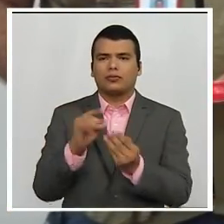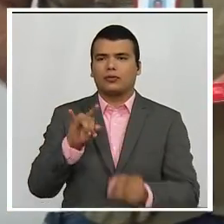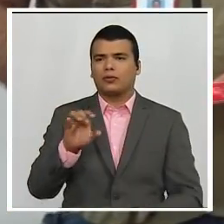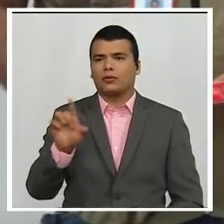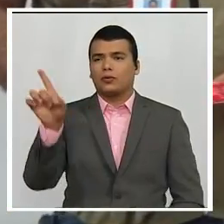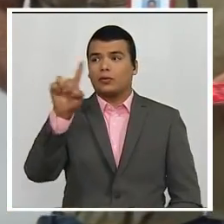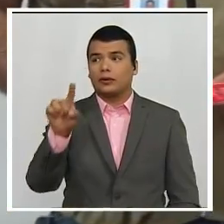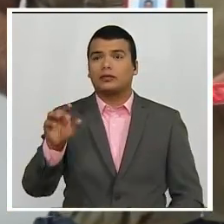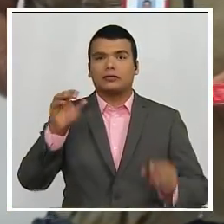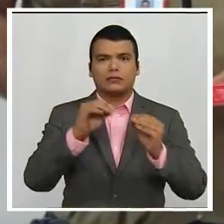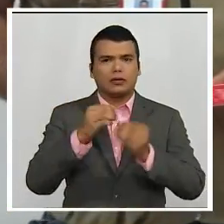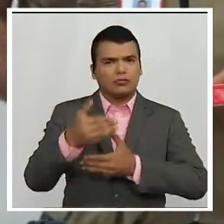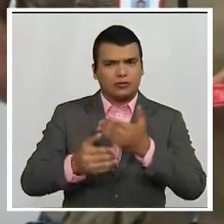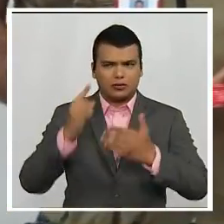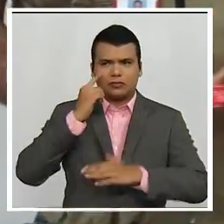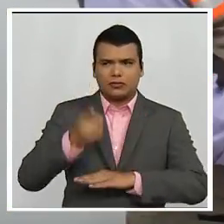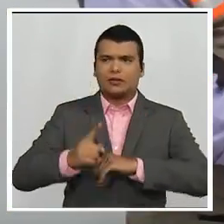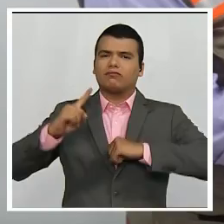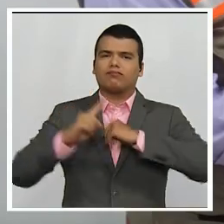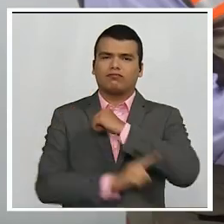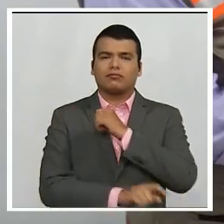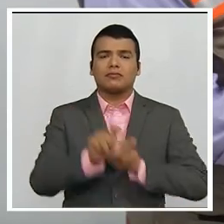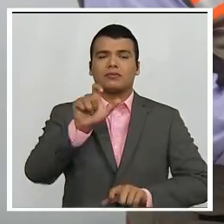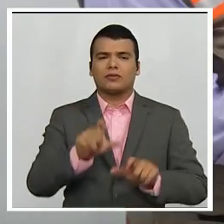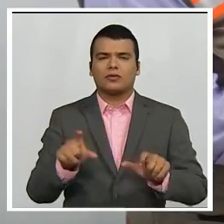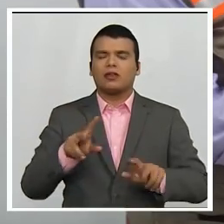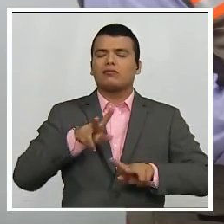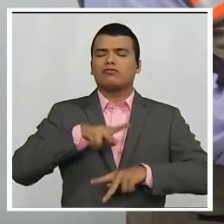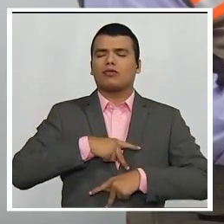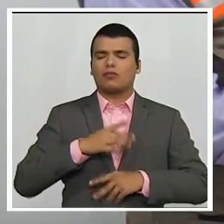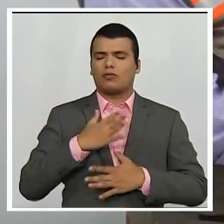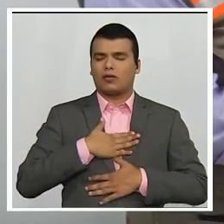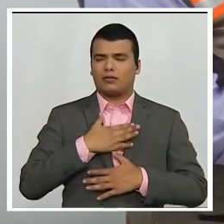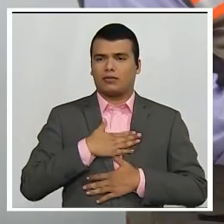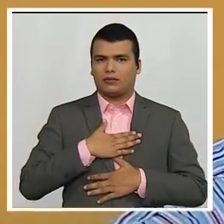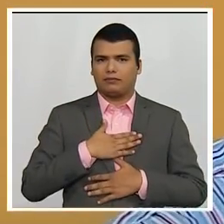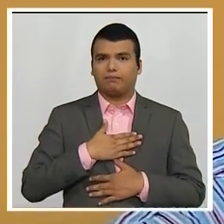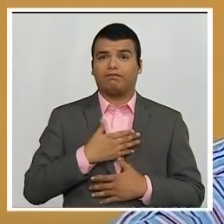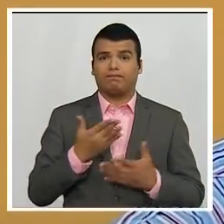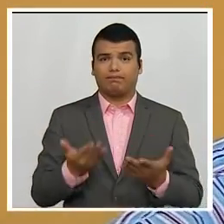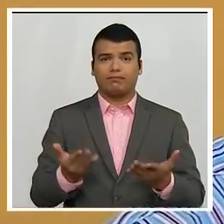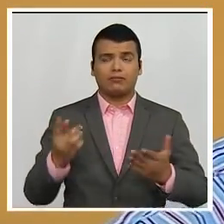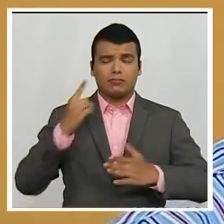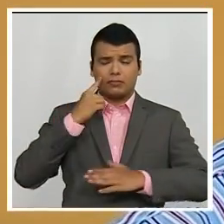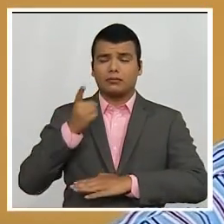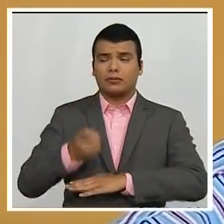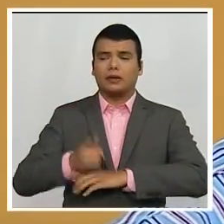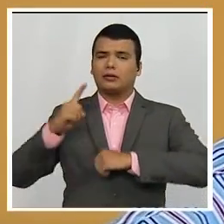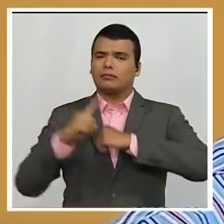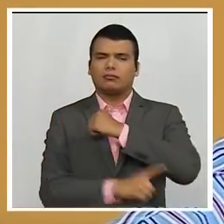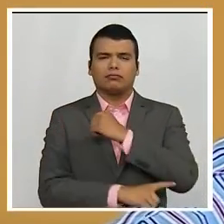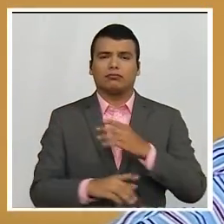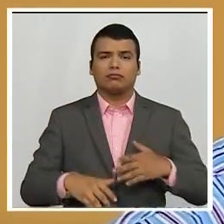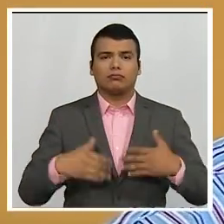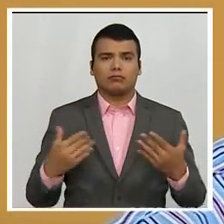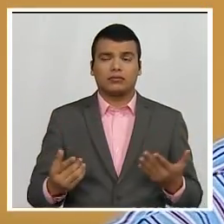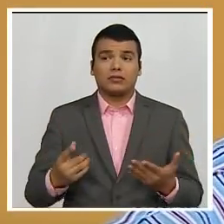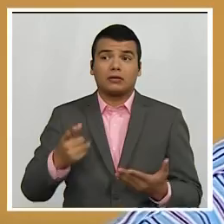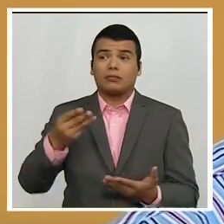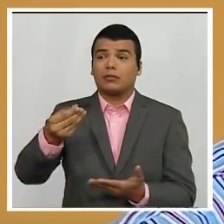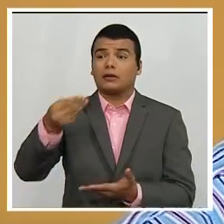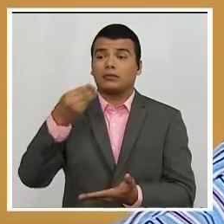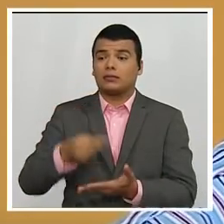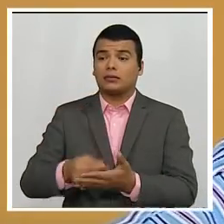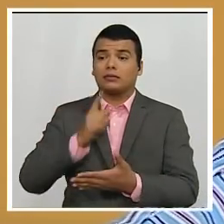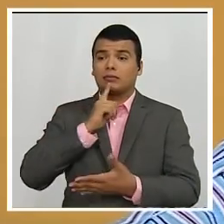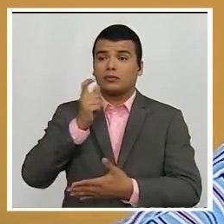los procesos sancionatorios para las personas que tenían a cargo estos productos se da la sanción que puede ser pecuniaria de unos